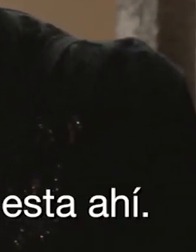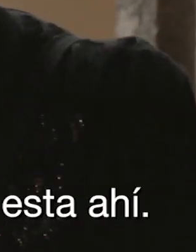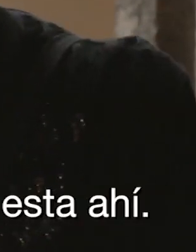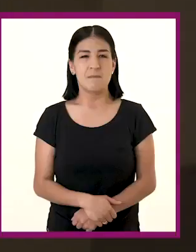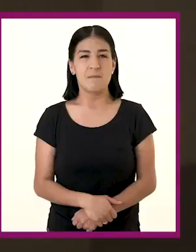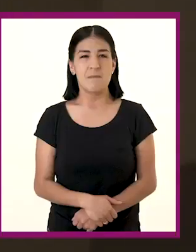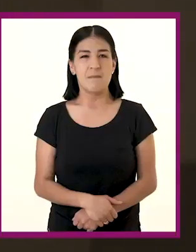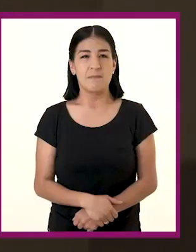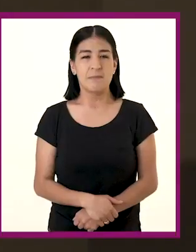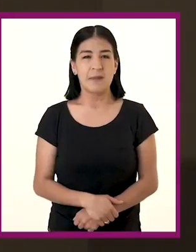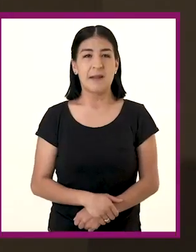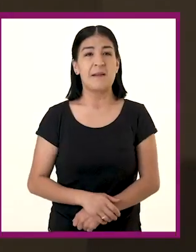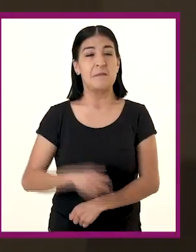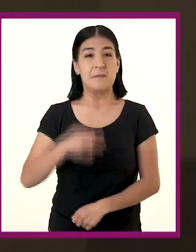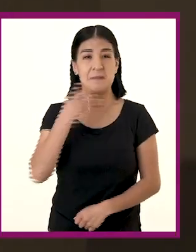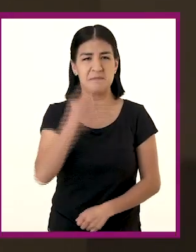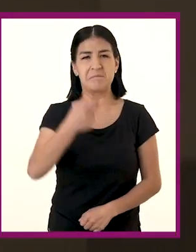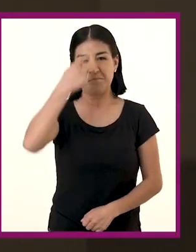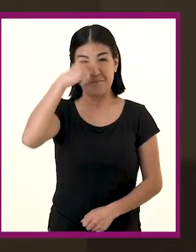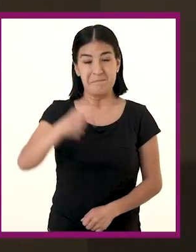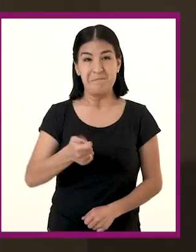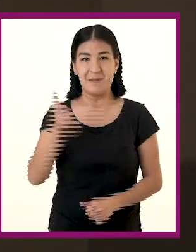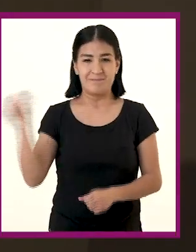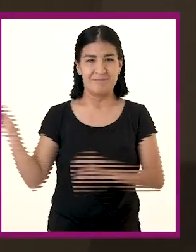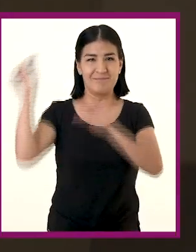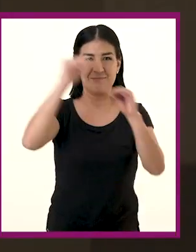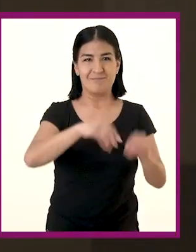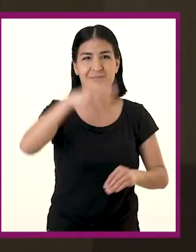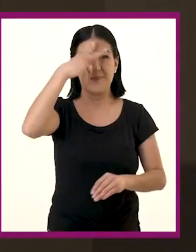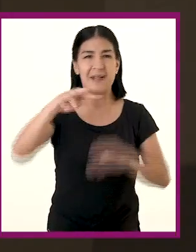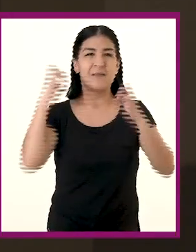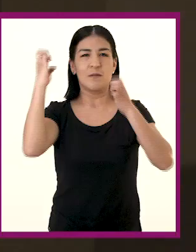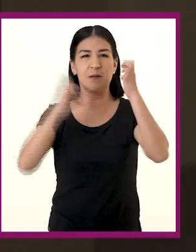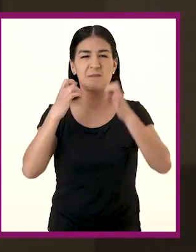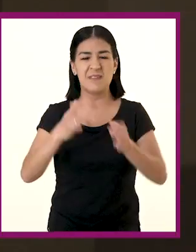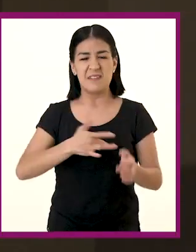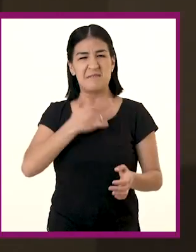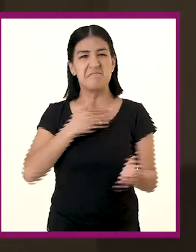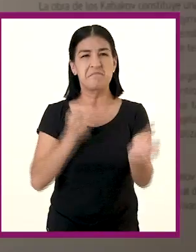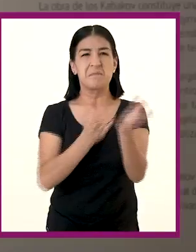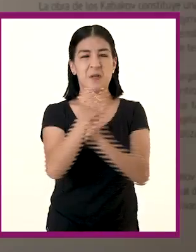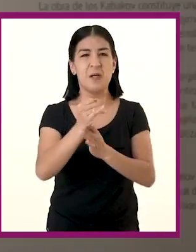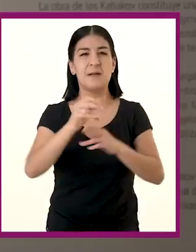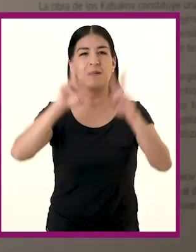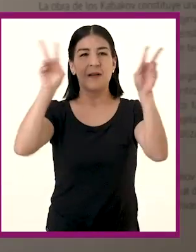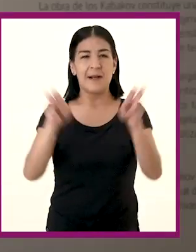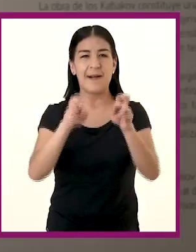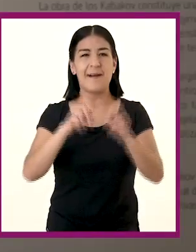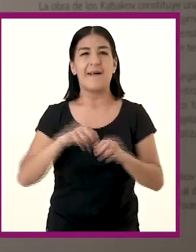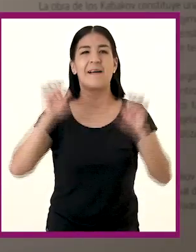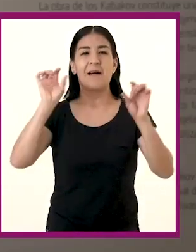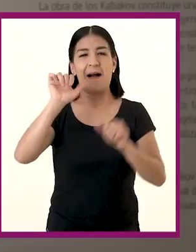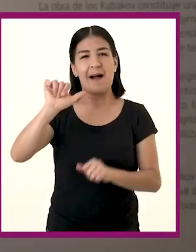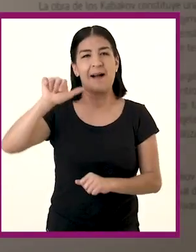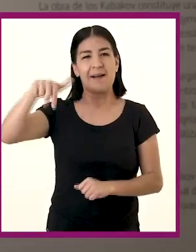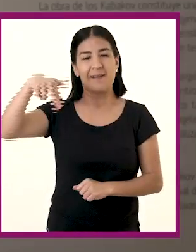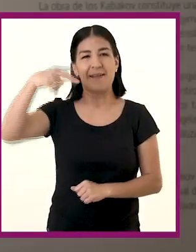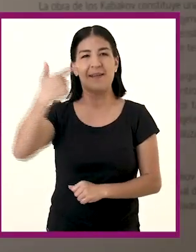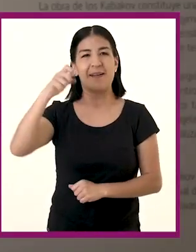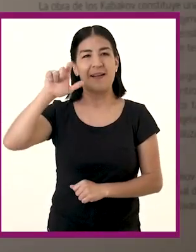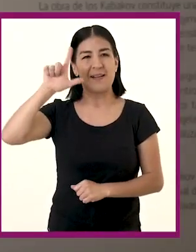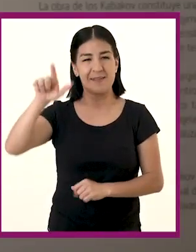he's not there. Para su primera exposición en México, decidieron presentar un proyecto titulado